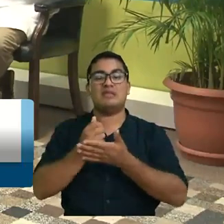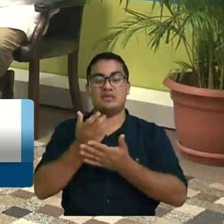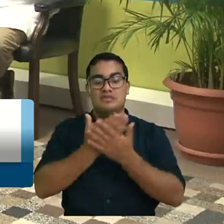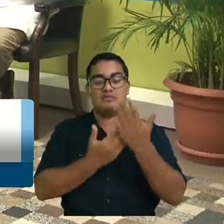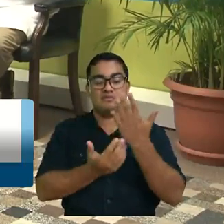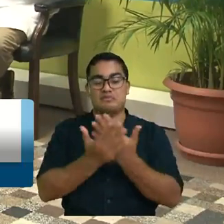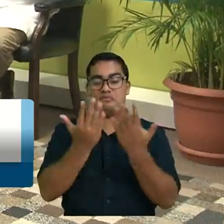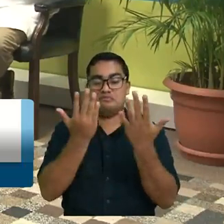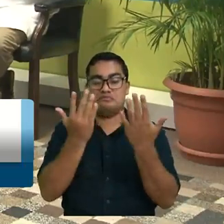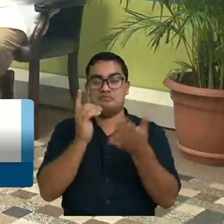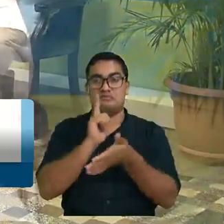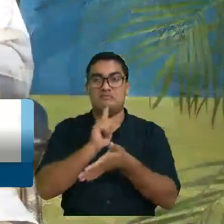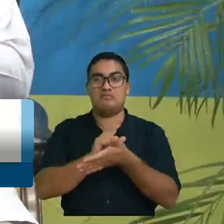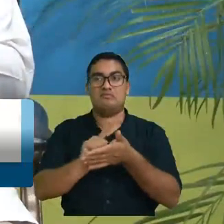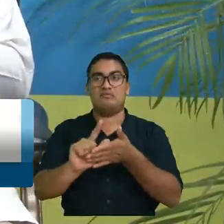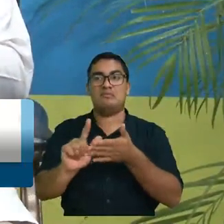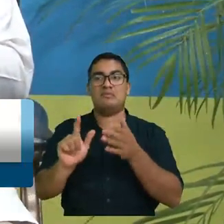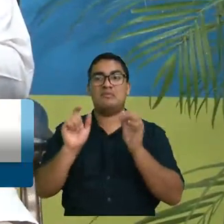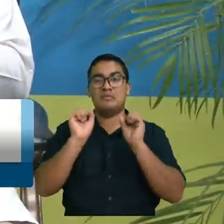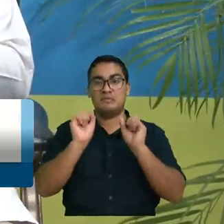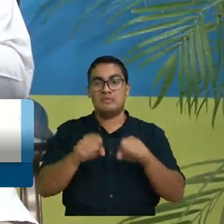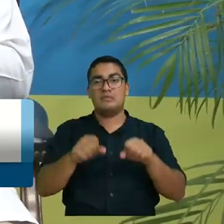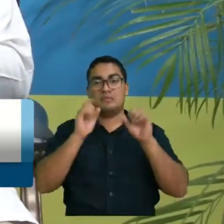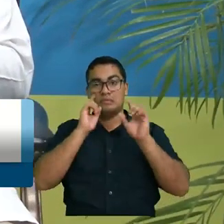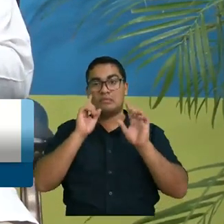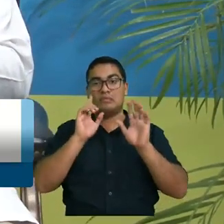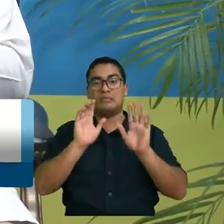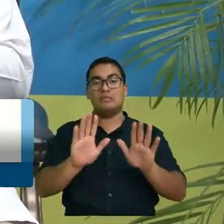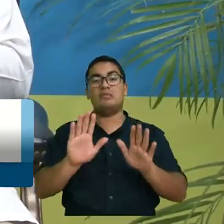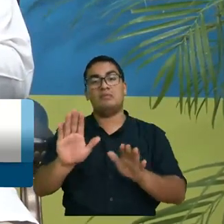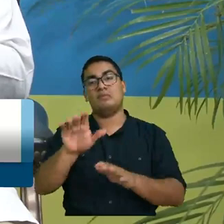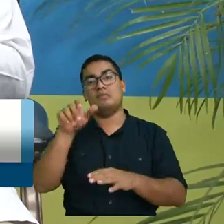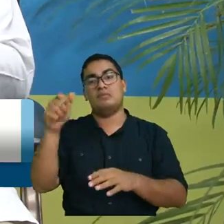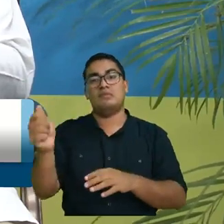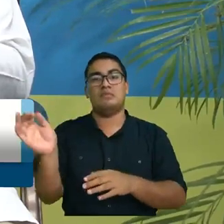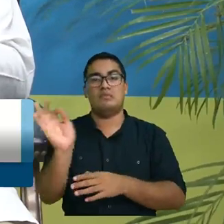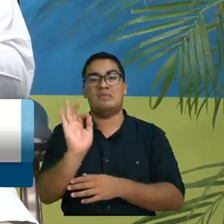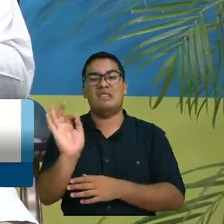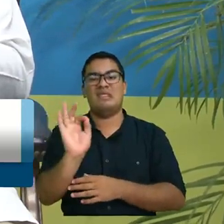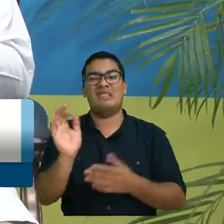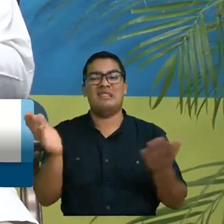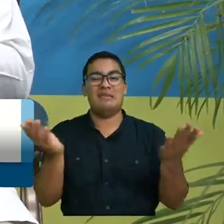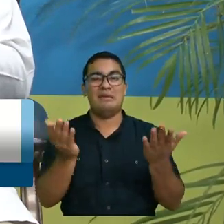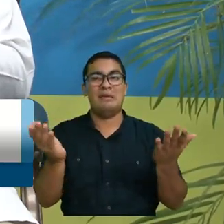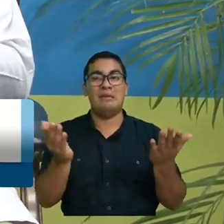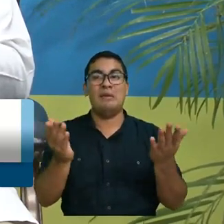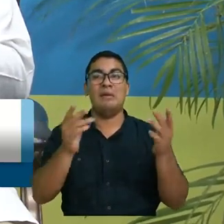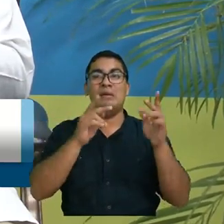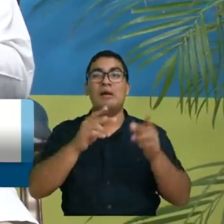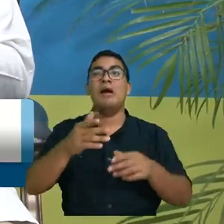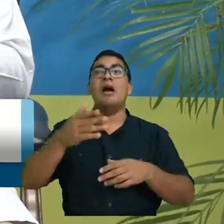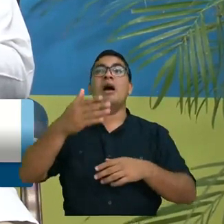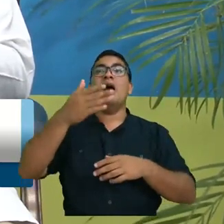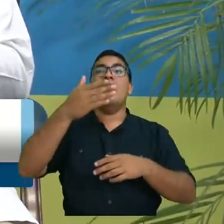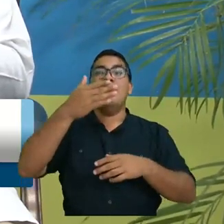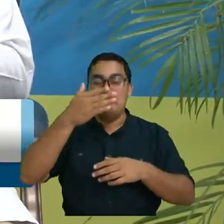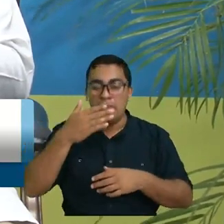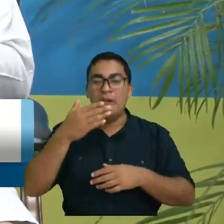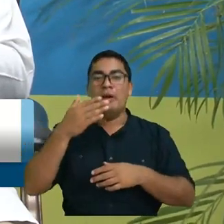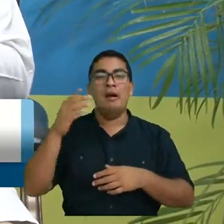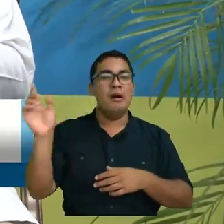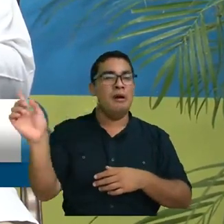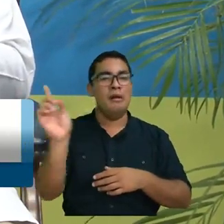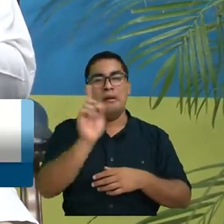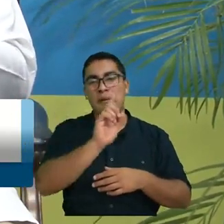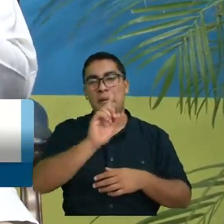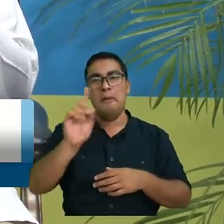manos. Esta es la primera medida. De ahí las otras medidas son el estornudar, adquirir buenos hábitos